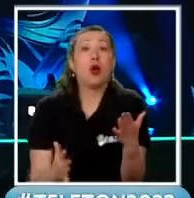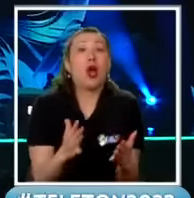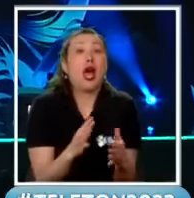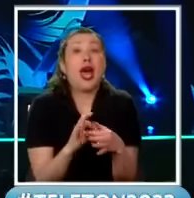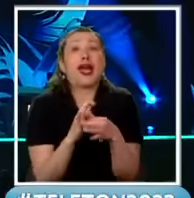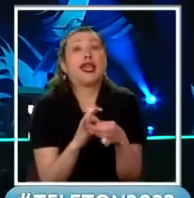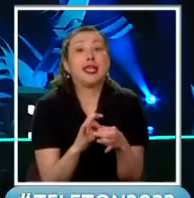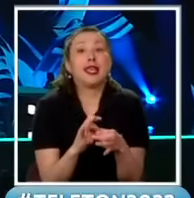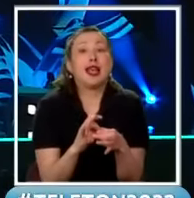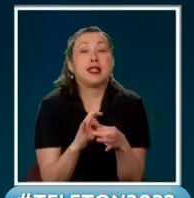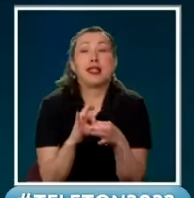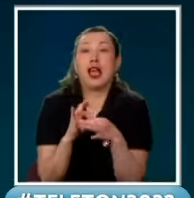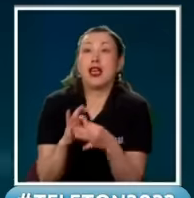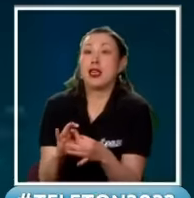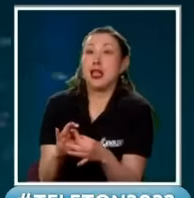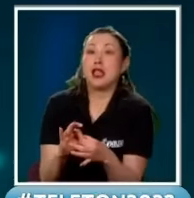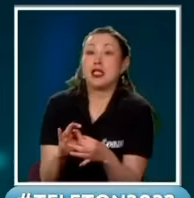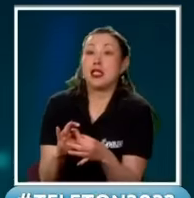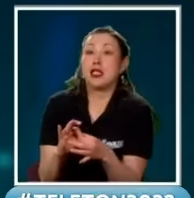Muchas gracias.